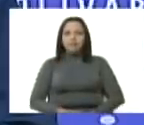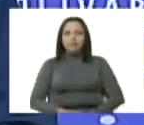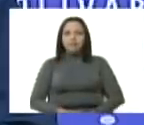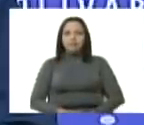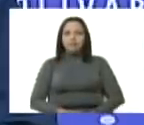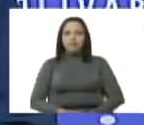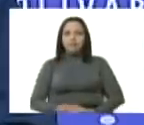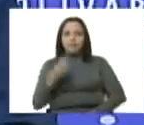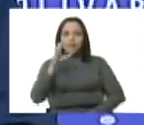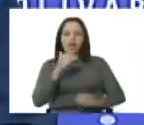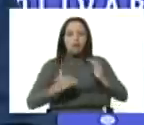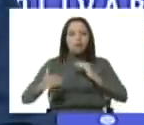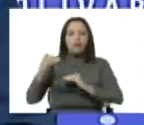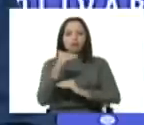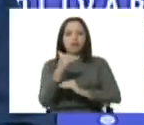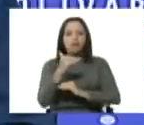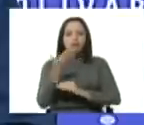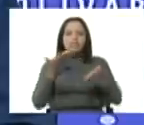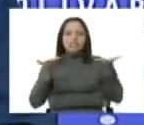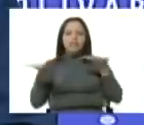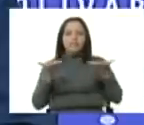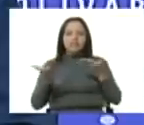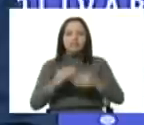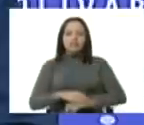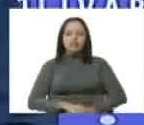el Estado Mayor de los Servicios.